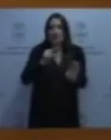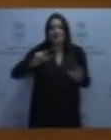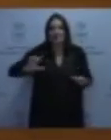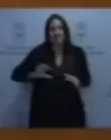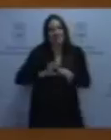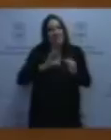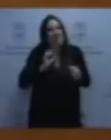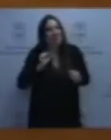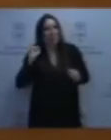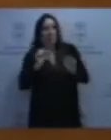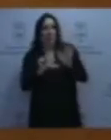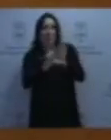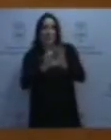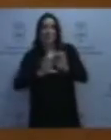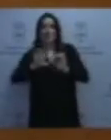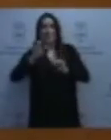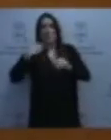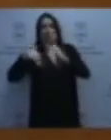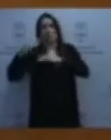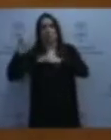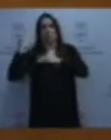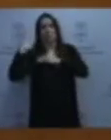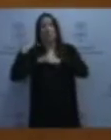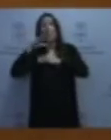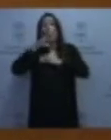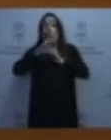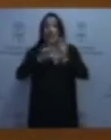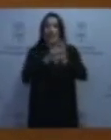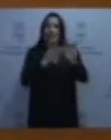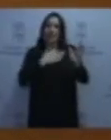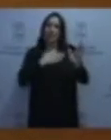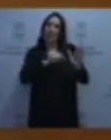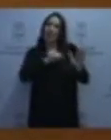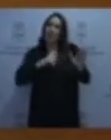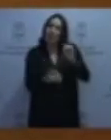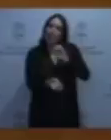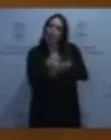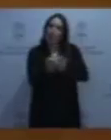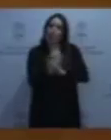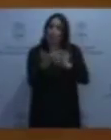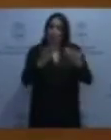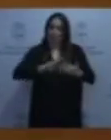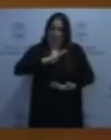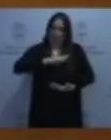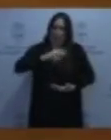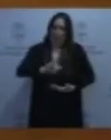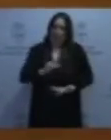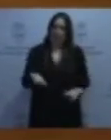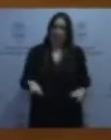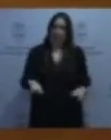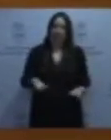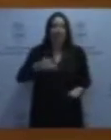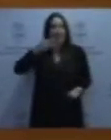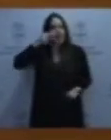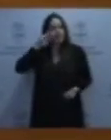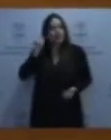obsoleta, y todo ello por no desarrollar la legislación propia, a pesar de tener competencia para ello. La experiencia